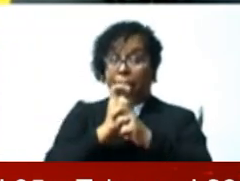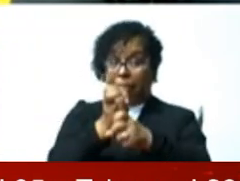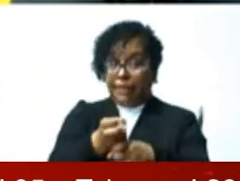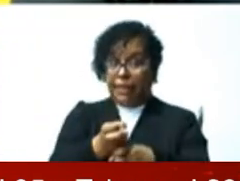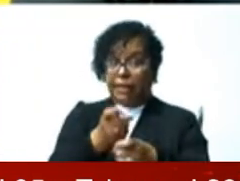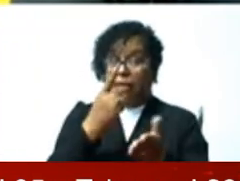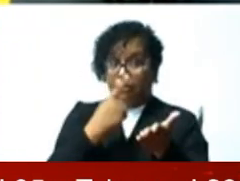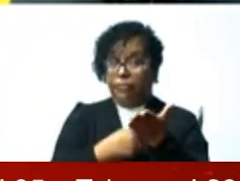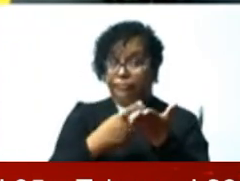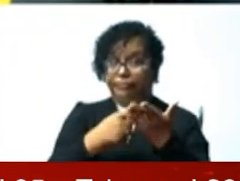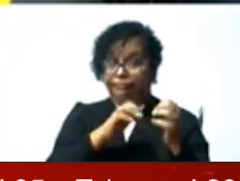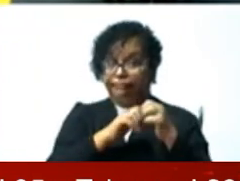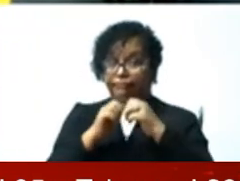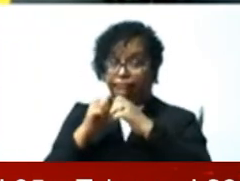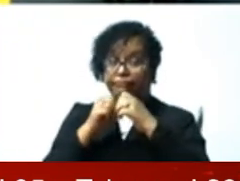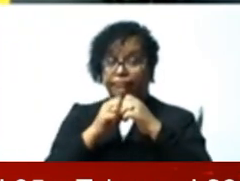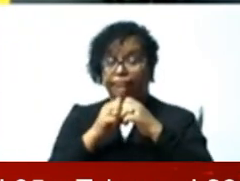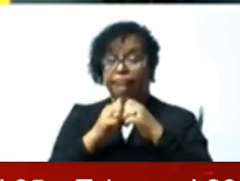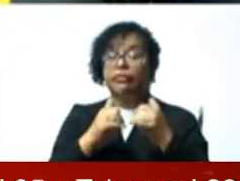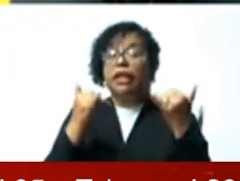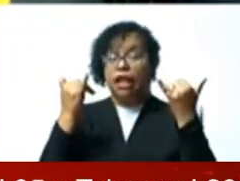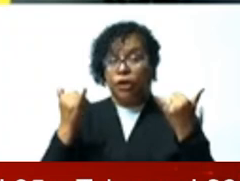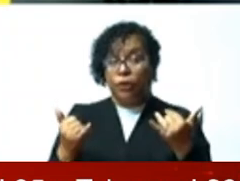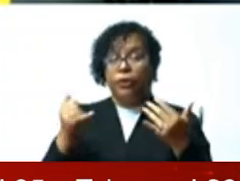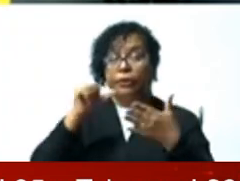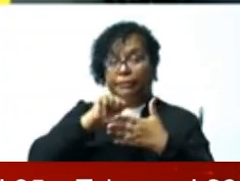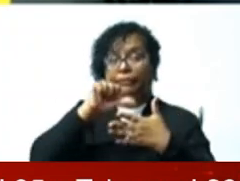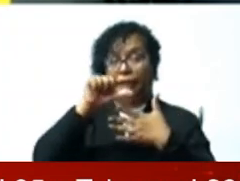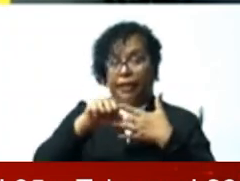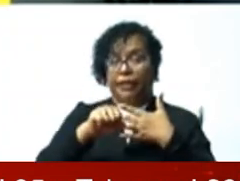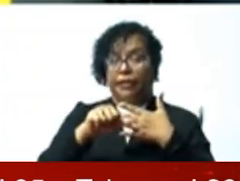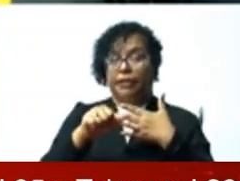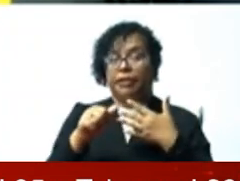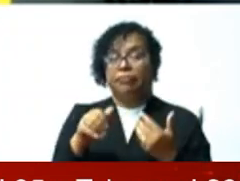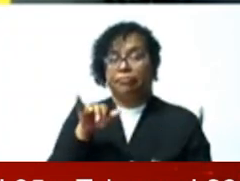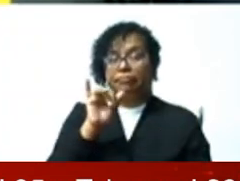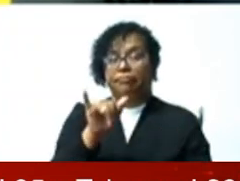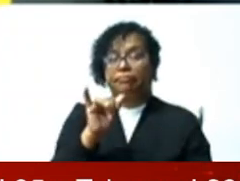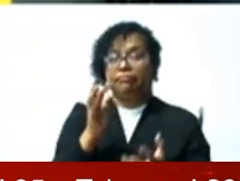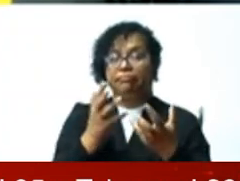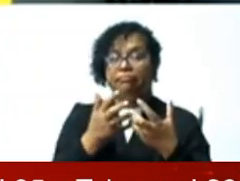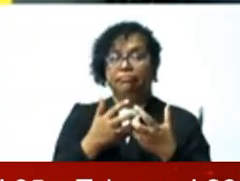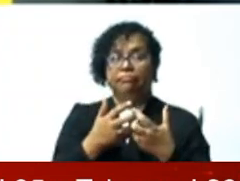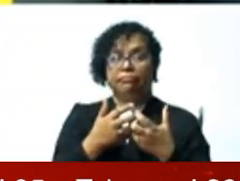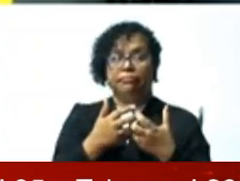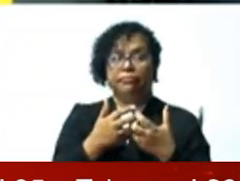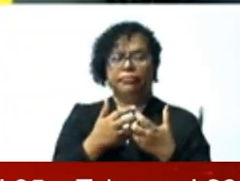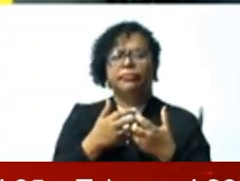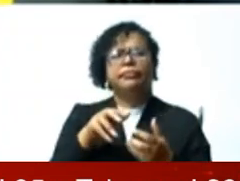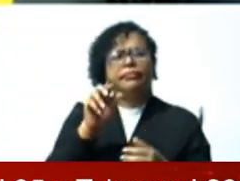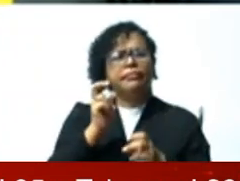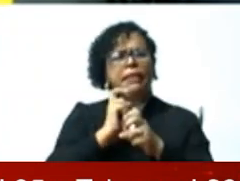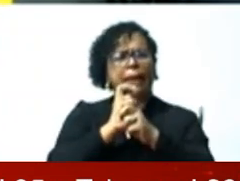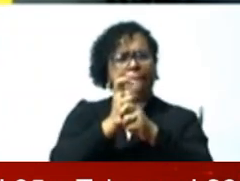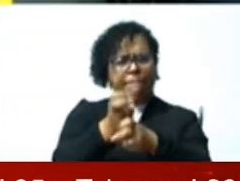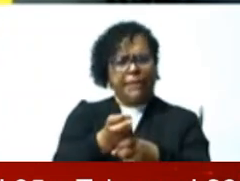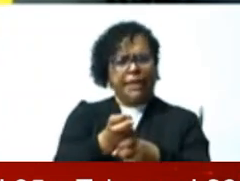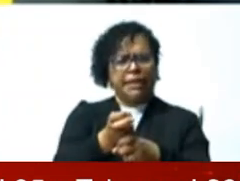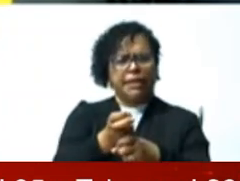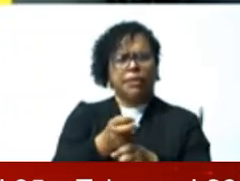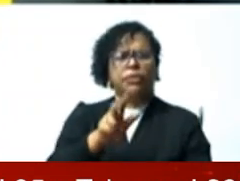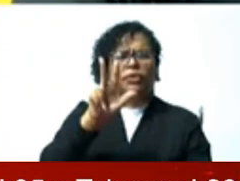momento en la agenda del día. Un préstamo que habla de unos 350 millones de